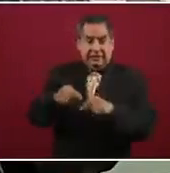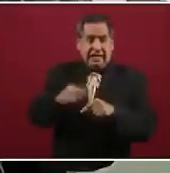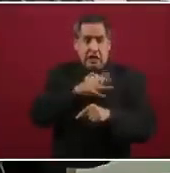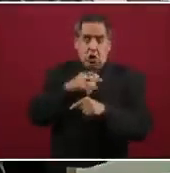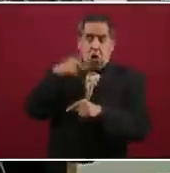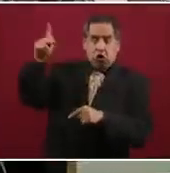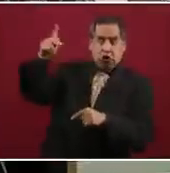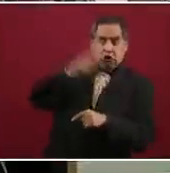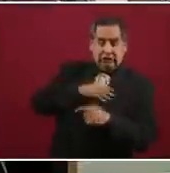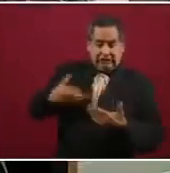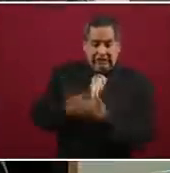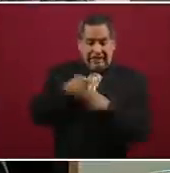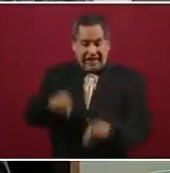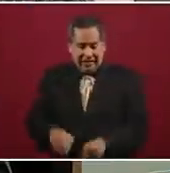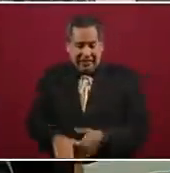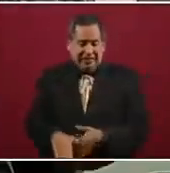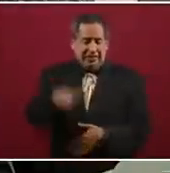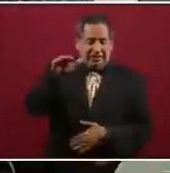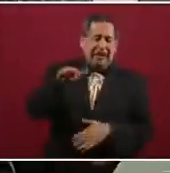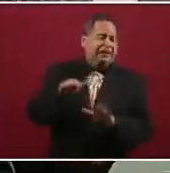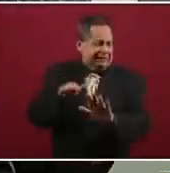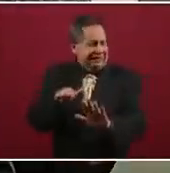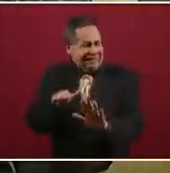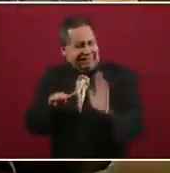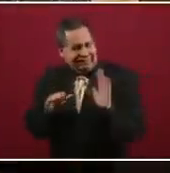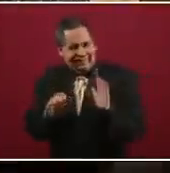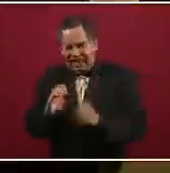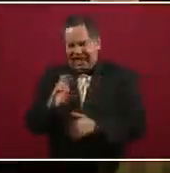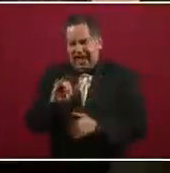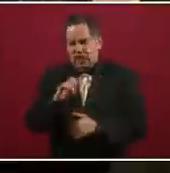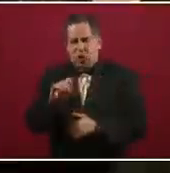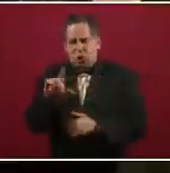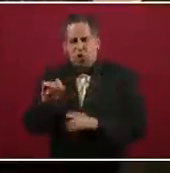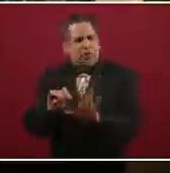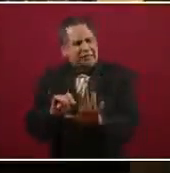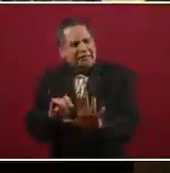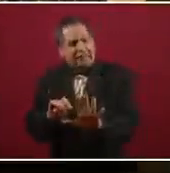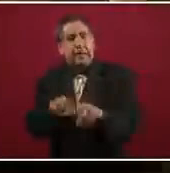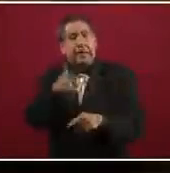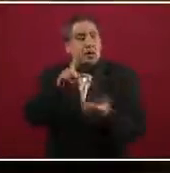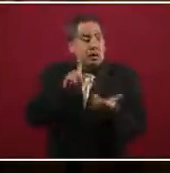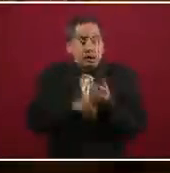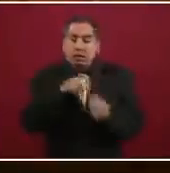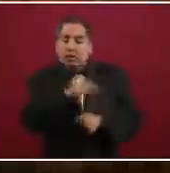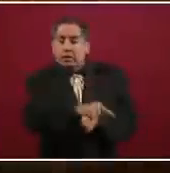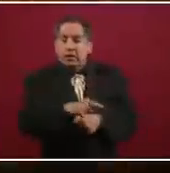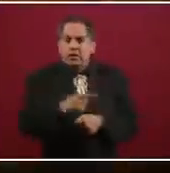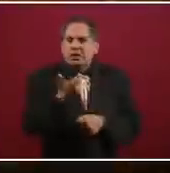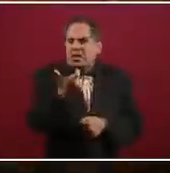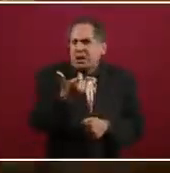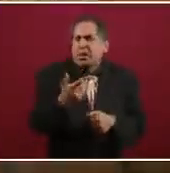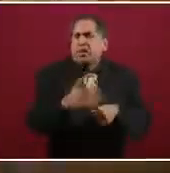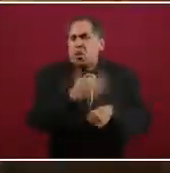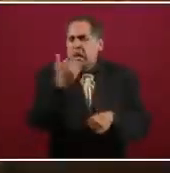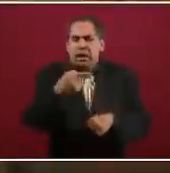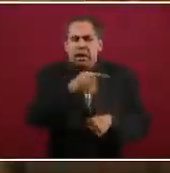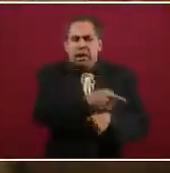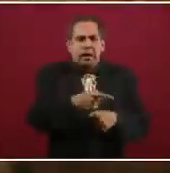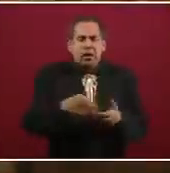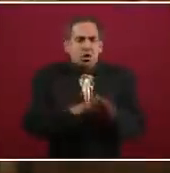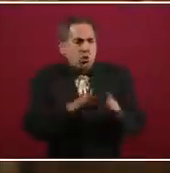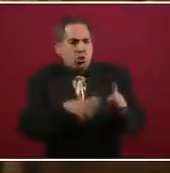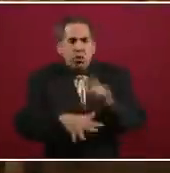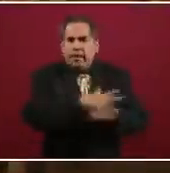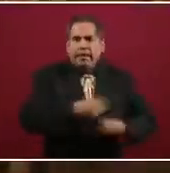ciertas, pero a mí me gustaría enfatizar las causas económicas y sociales de los 20, 30 o 40